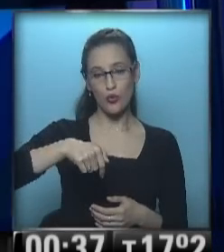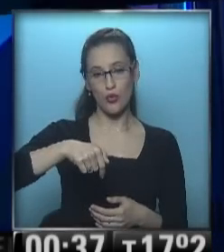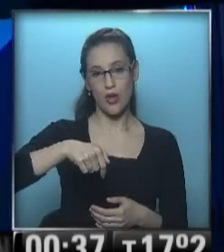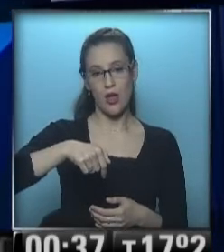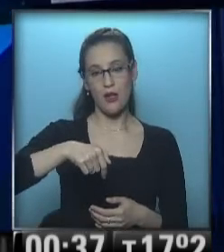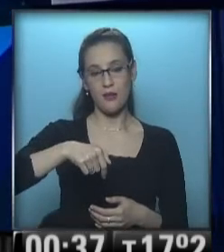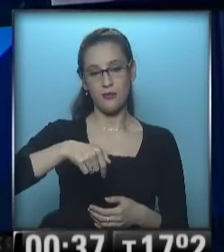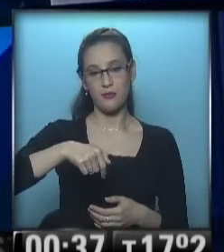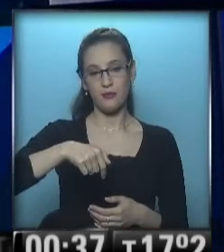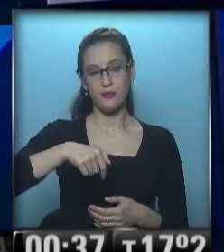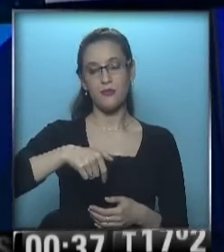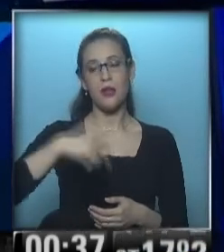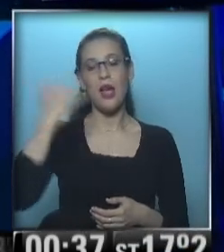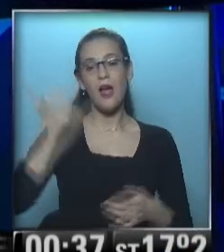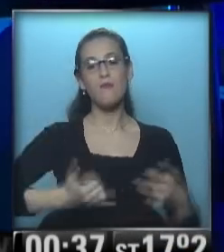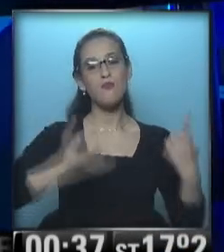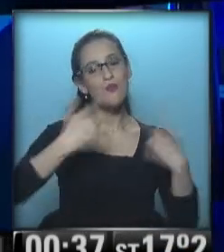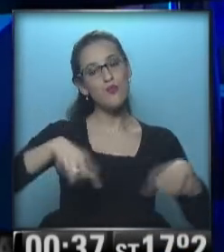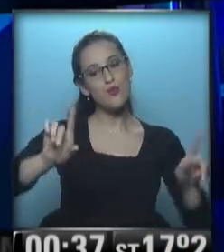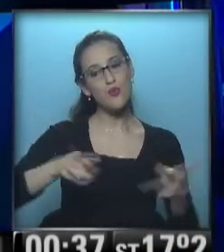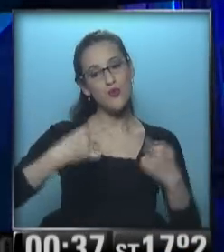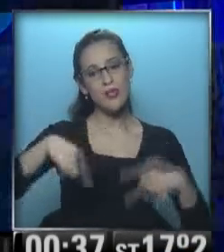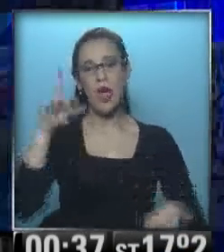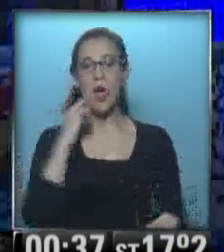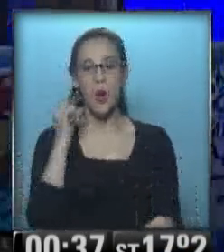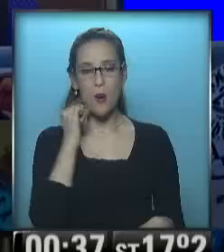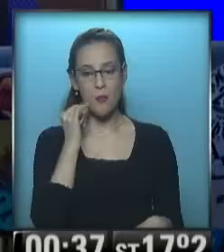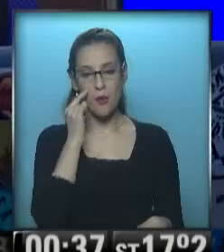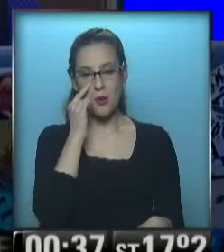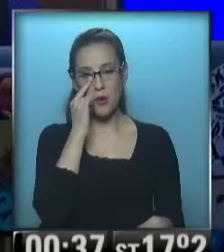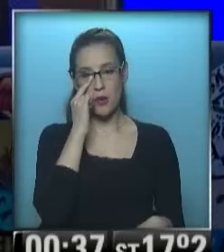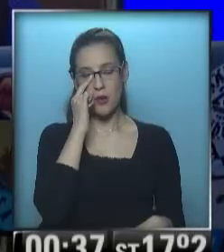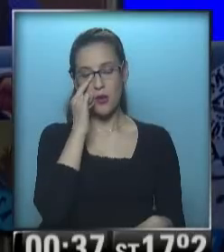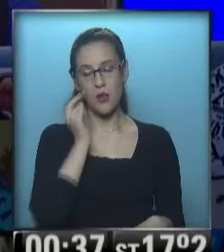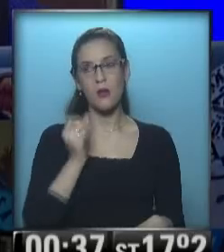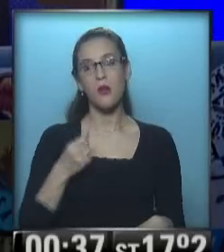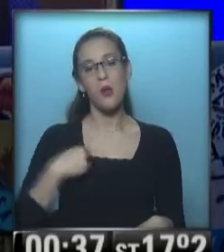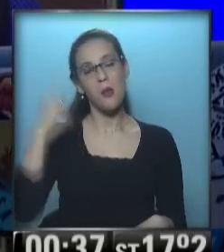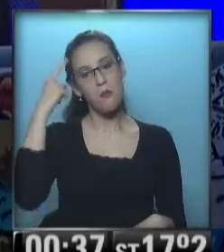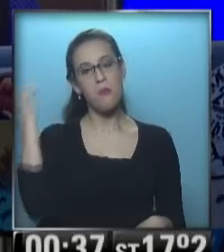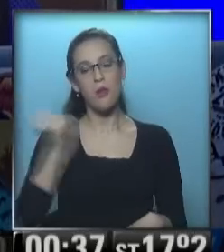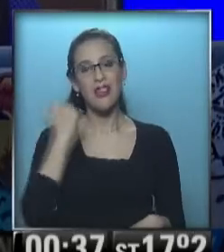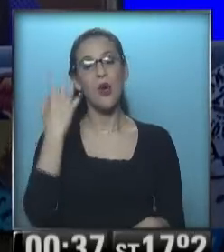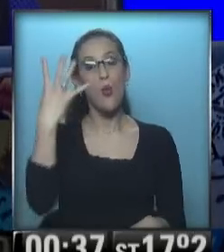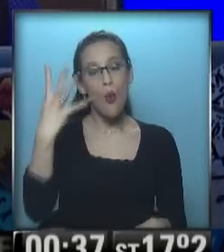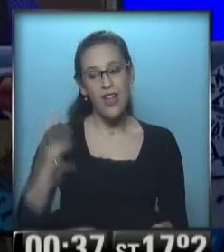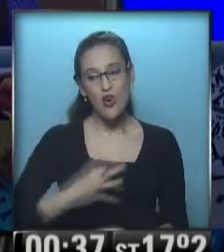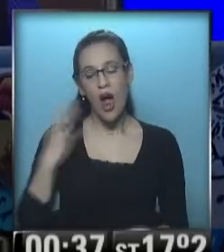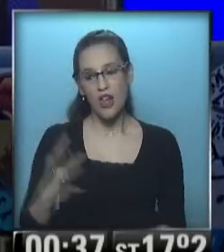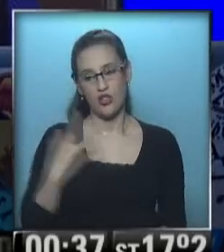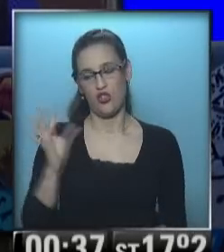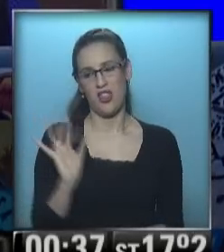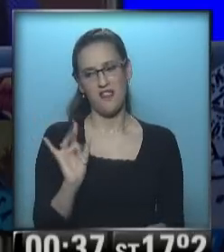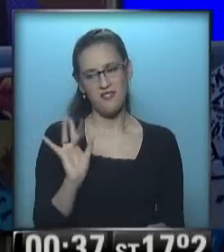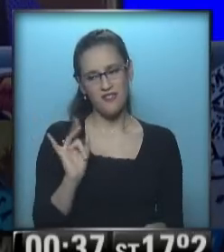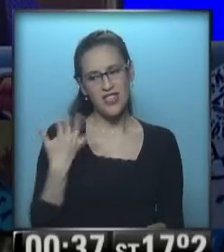esto, escuchando la música Cerati. Sí, sí. Como... Sí, para mí fundamentalmente creo que fueron 4 años durísimos, lo que, o sea, digo